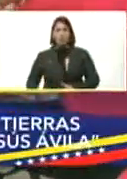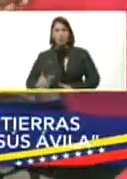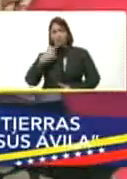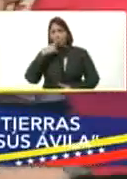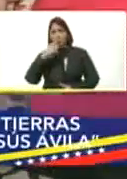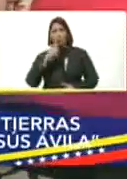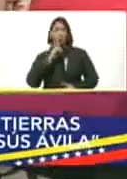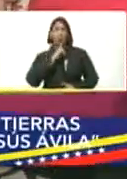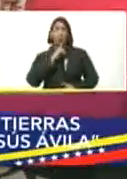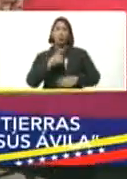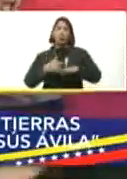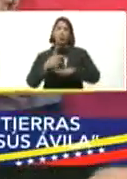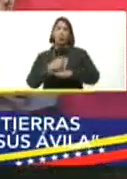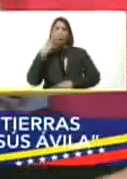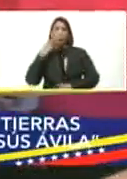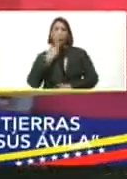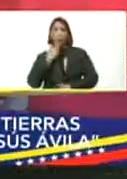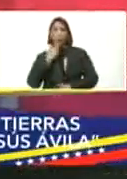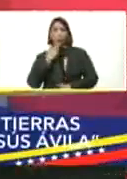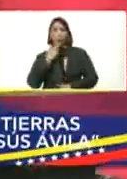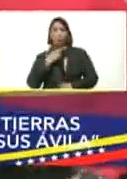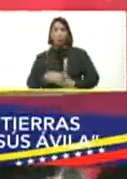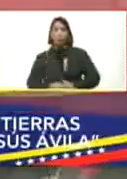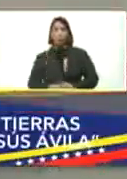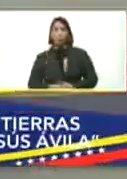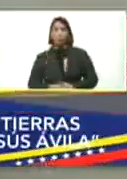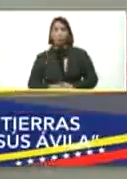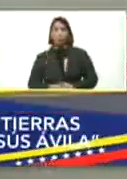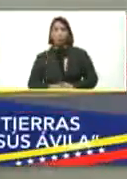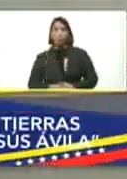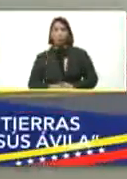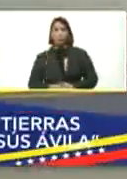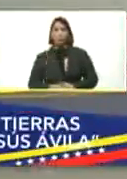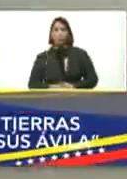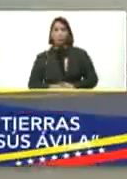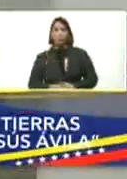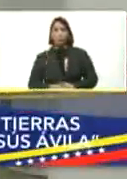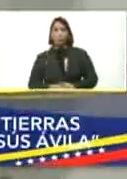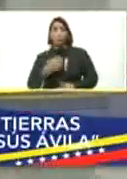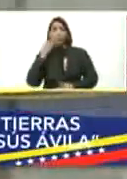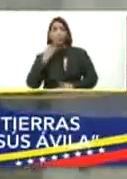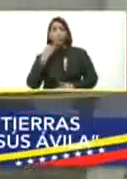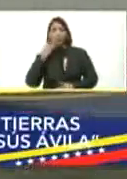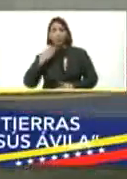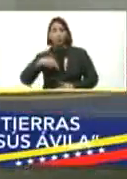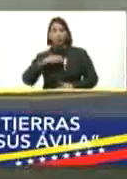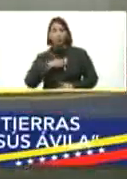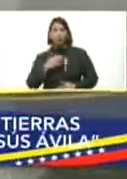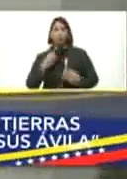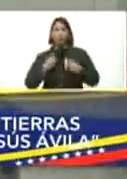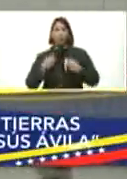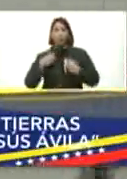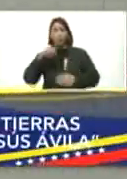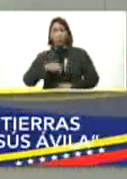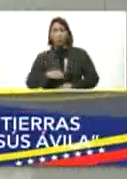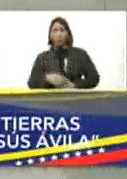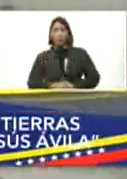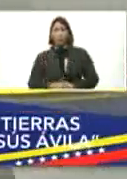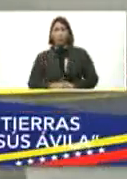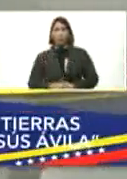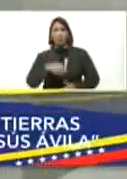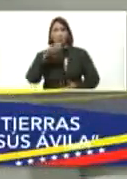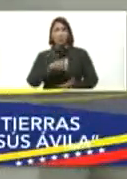nombre del gobierno bolivariano, la titularidad de su vivienda. Esto es, mi comandante, la experiencia que hemos vivido hoy acá en el